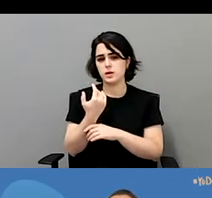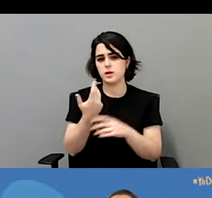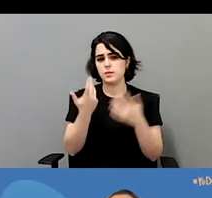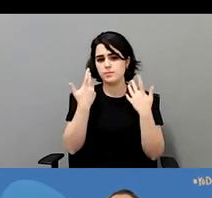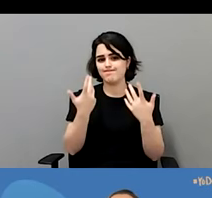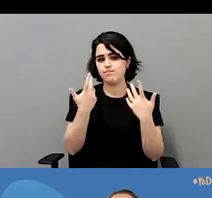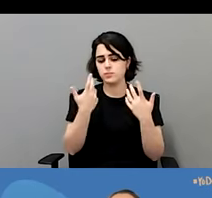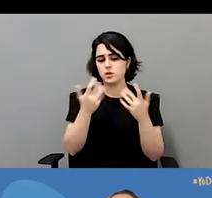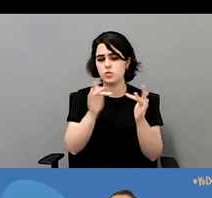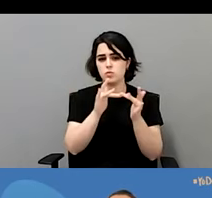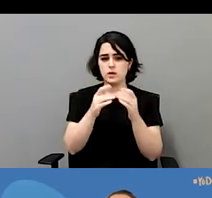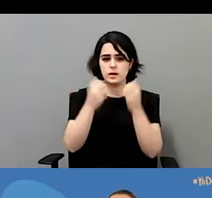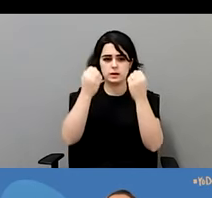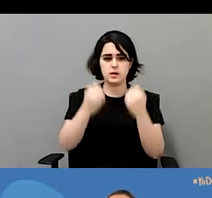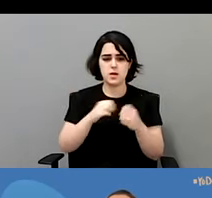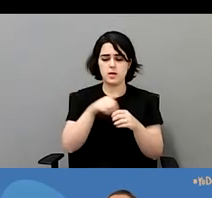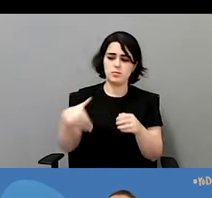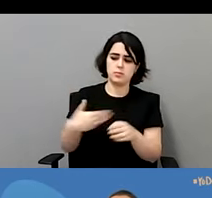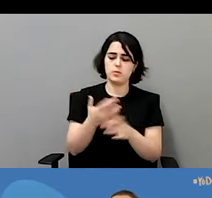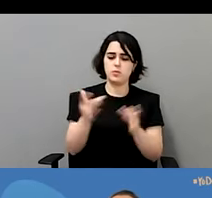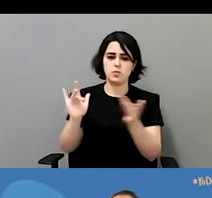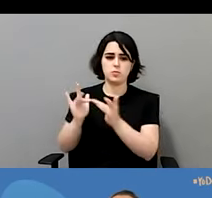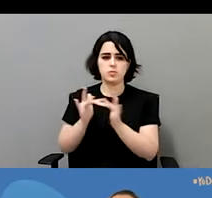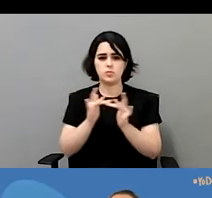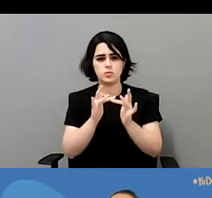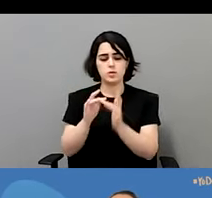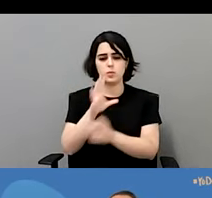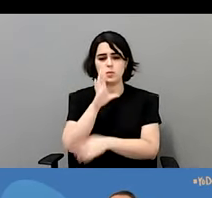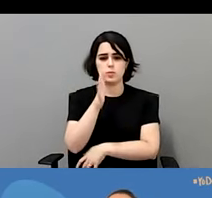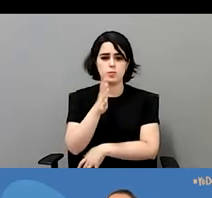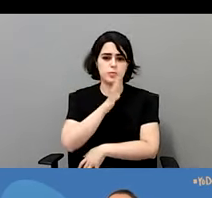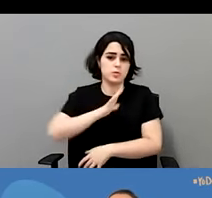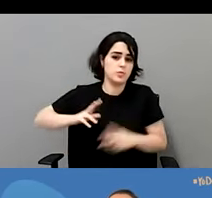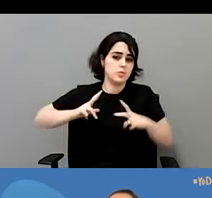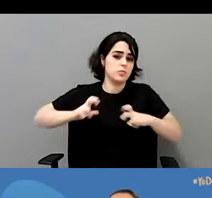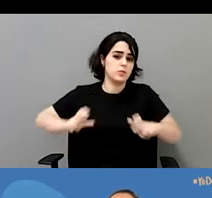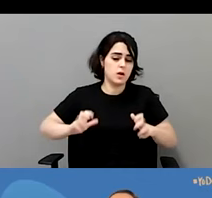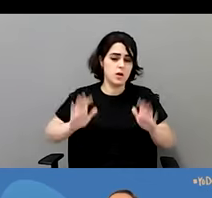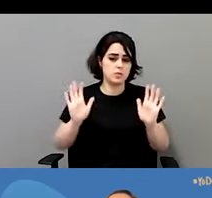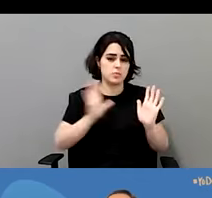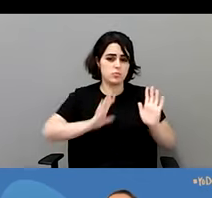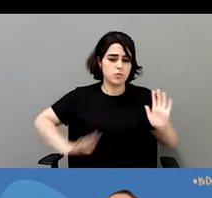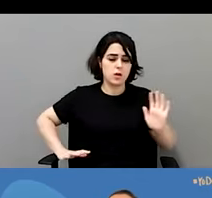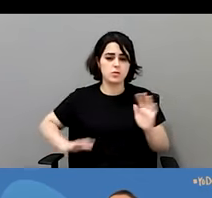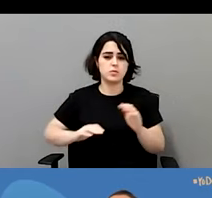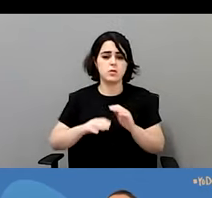contacto con ellos por si nos interesaba su programa